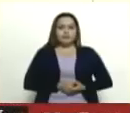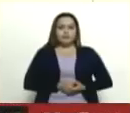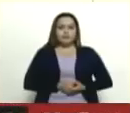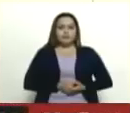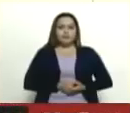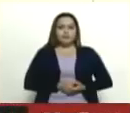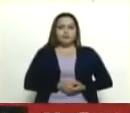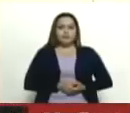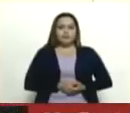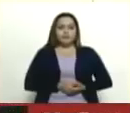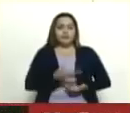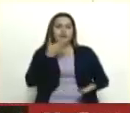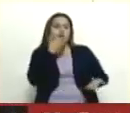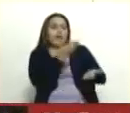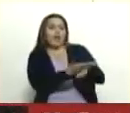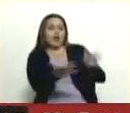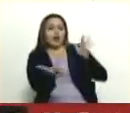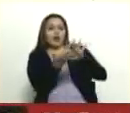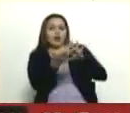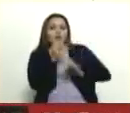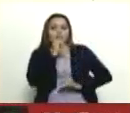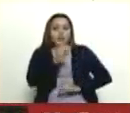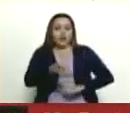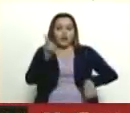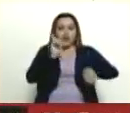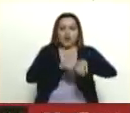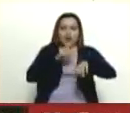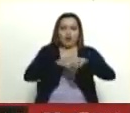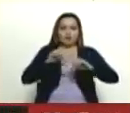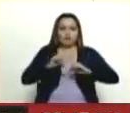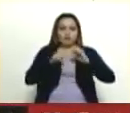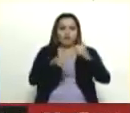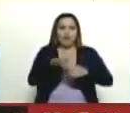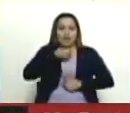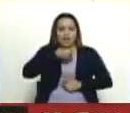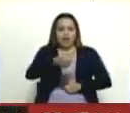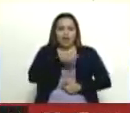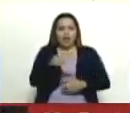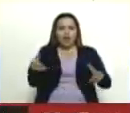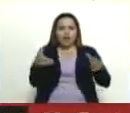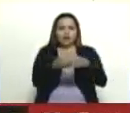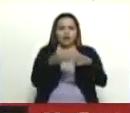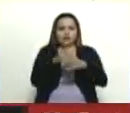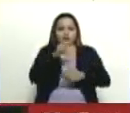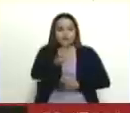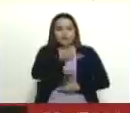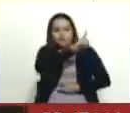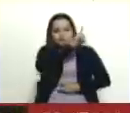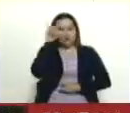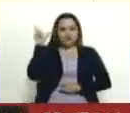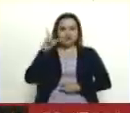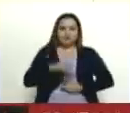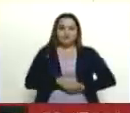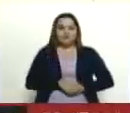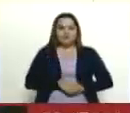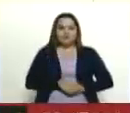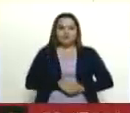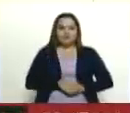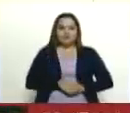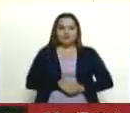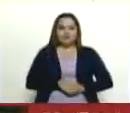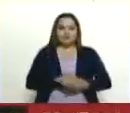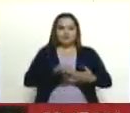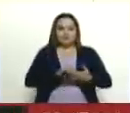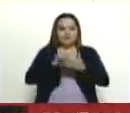Así es, te agradecemos por el contacto informativo. A esta hora inicia la rueda de prensa del Partido Socialista Unido de Venezuela, presidida por su